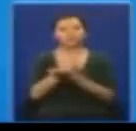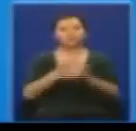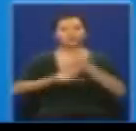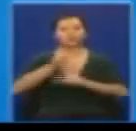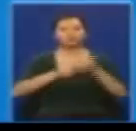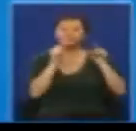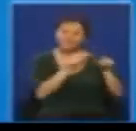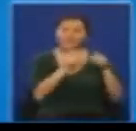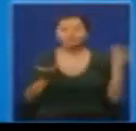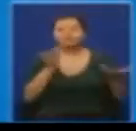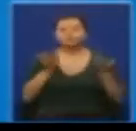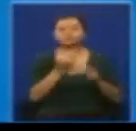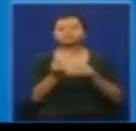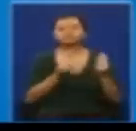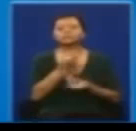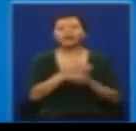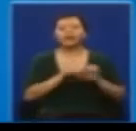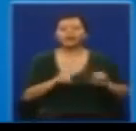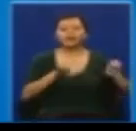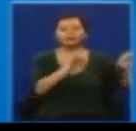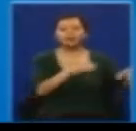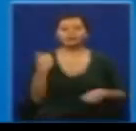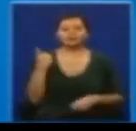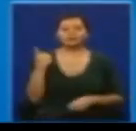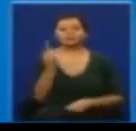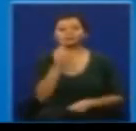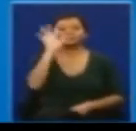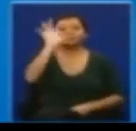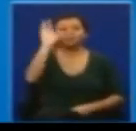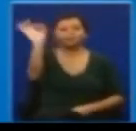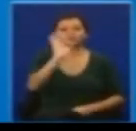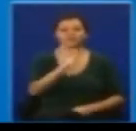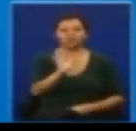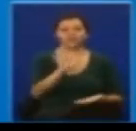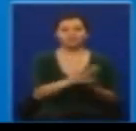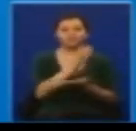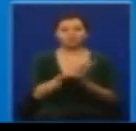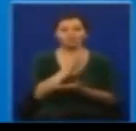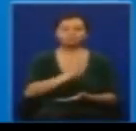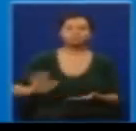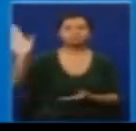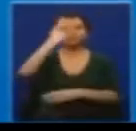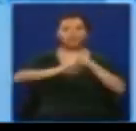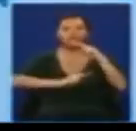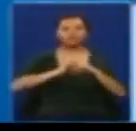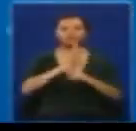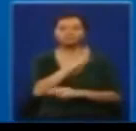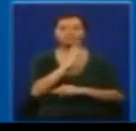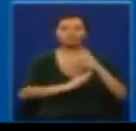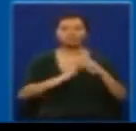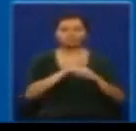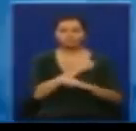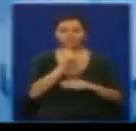Negocios. Esta acreditación internacional es obtenida solo por el 5% de las escuelas de negocios en el mundo.